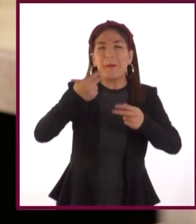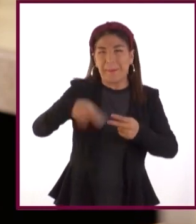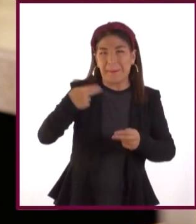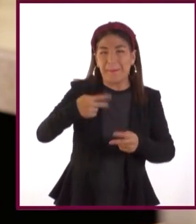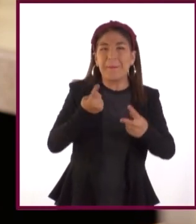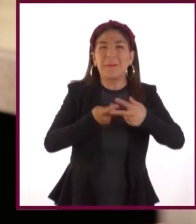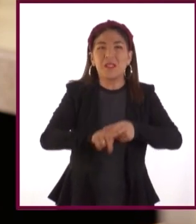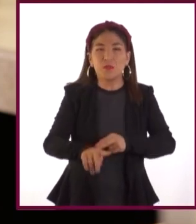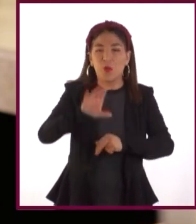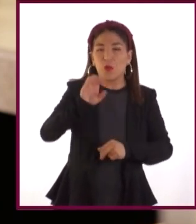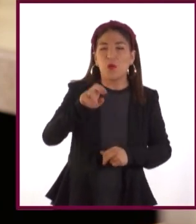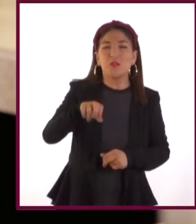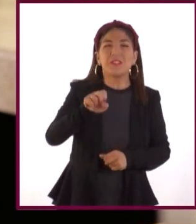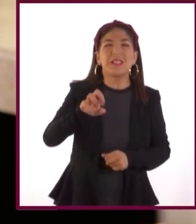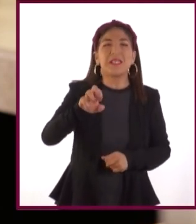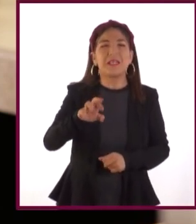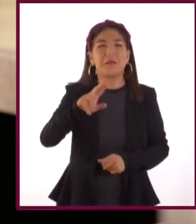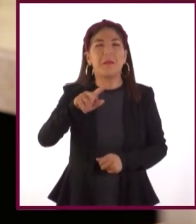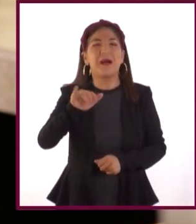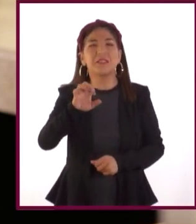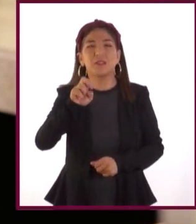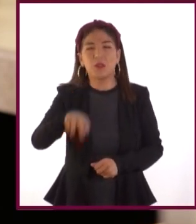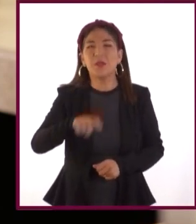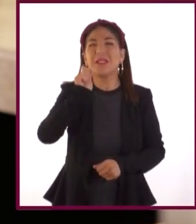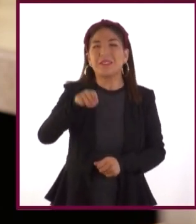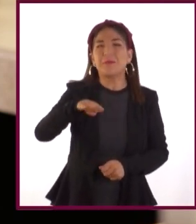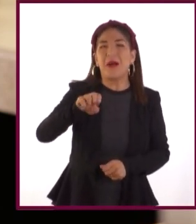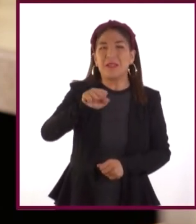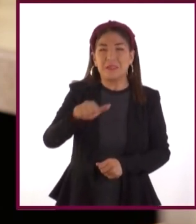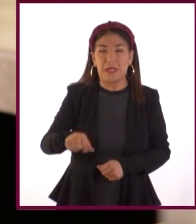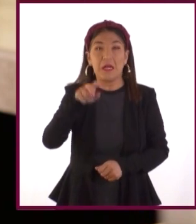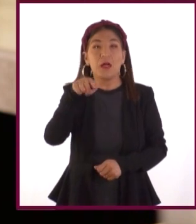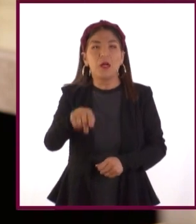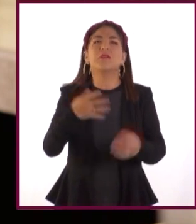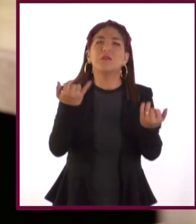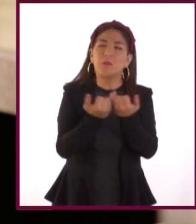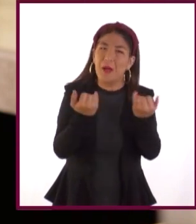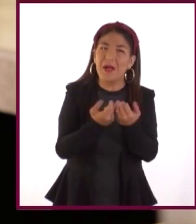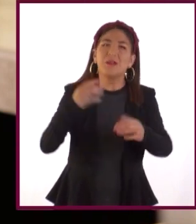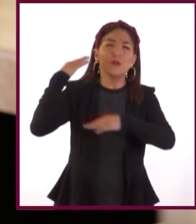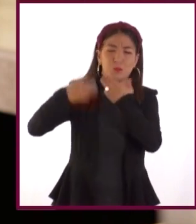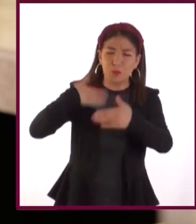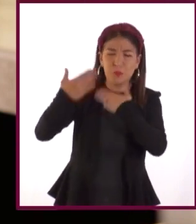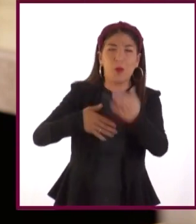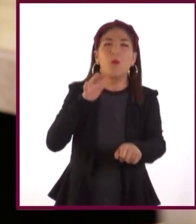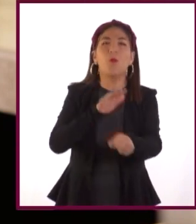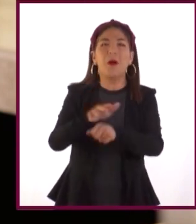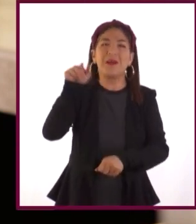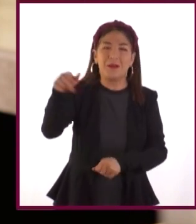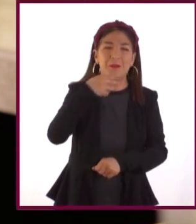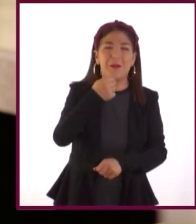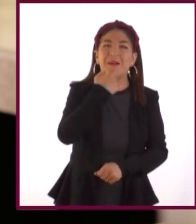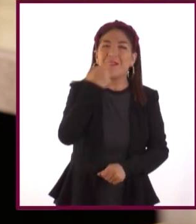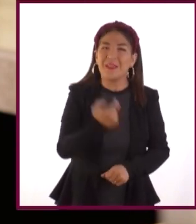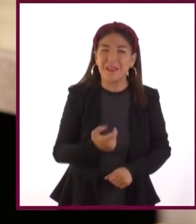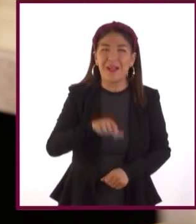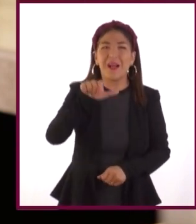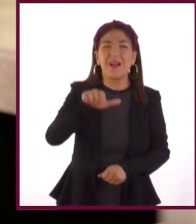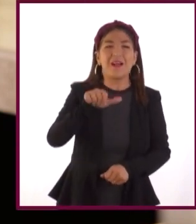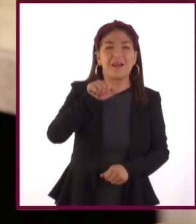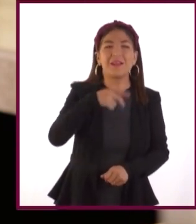allá, no sufrirá un movimiento, no sufrirá un cambio, en el tiempo. Esto estableció